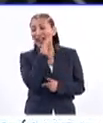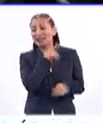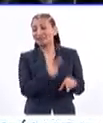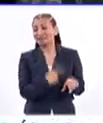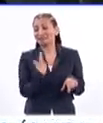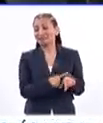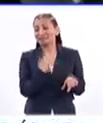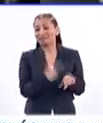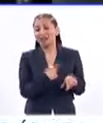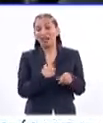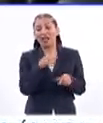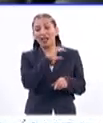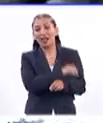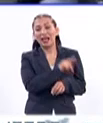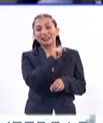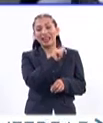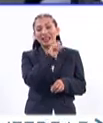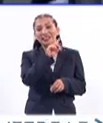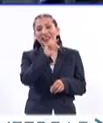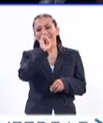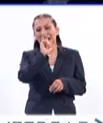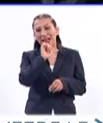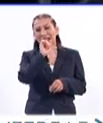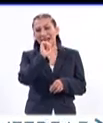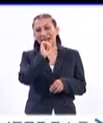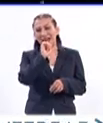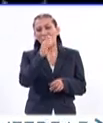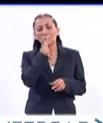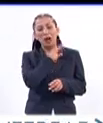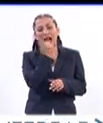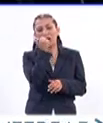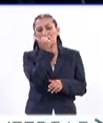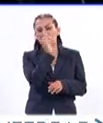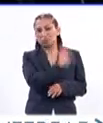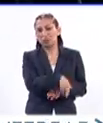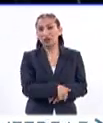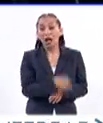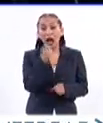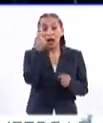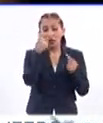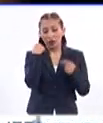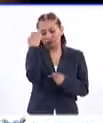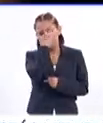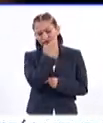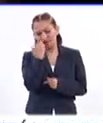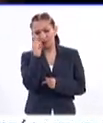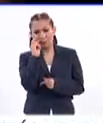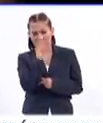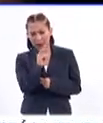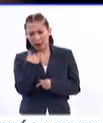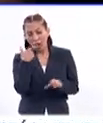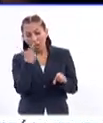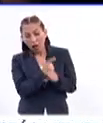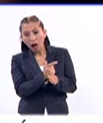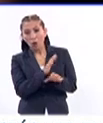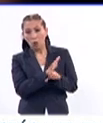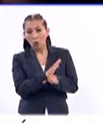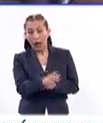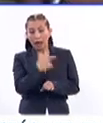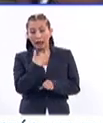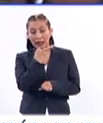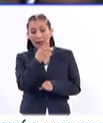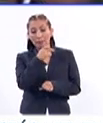les confunde como niños con síndrome de déficit de atención o como malos estudiantes. Algunos indicadores por los que se pueden detectar